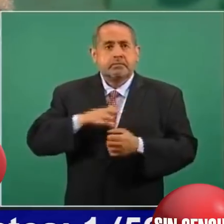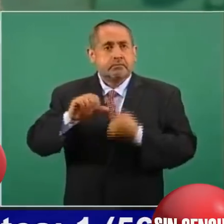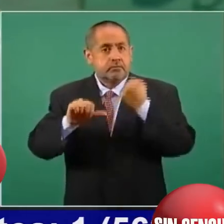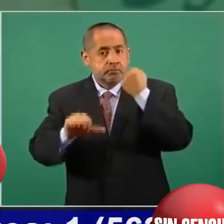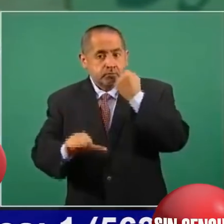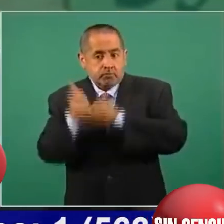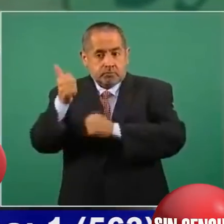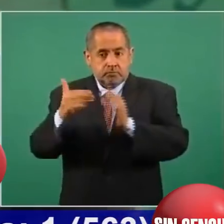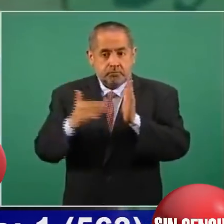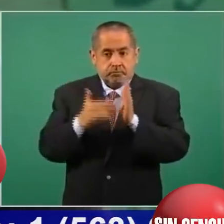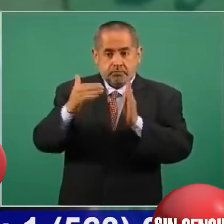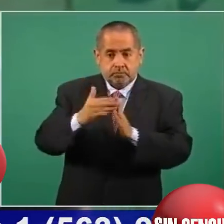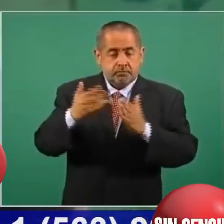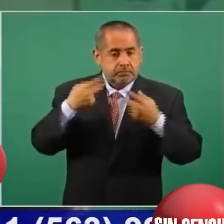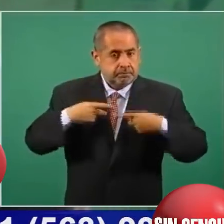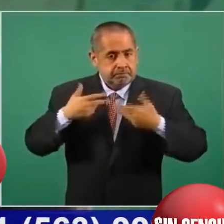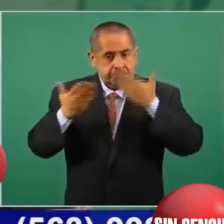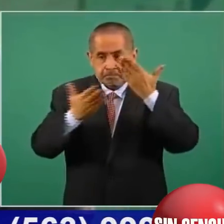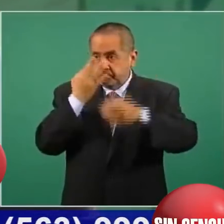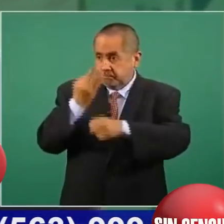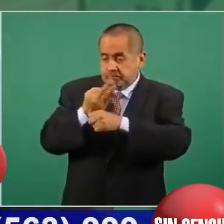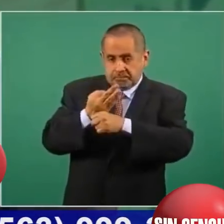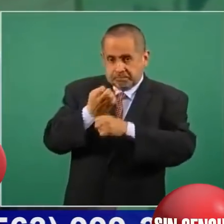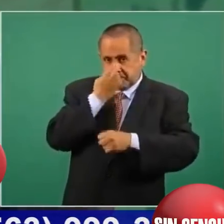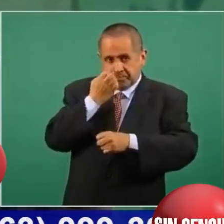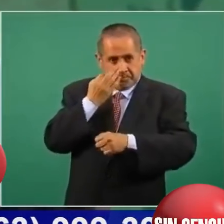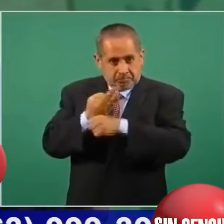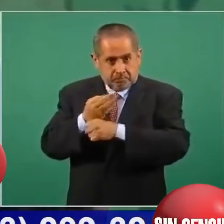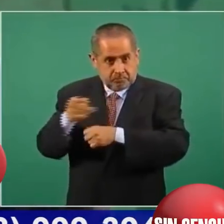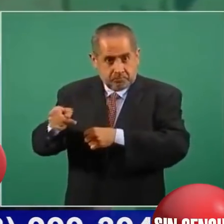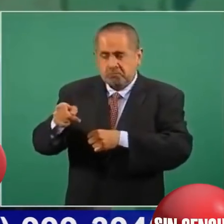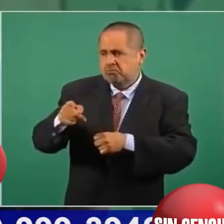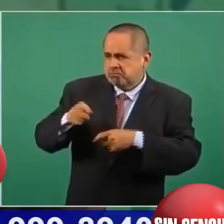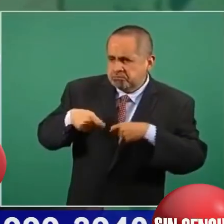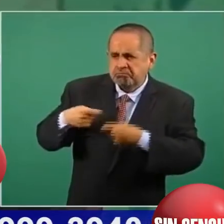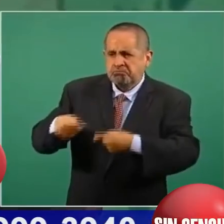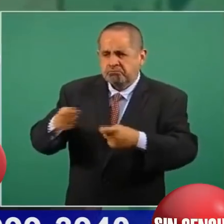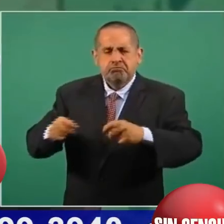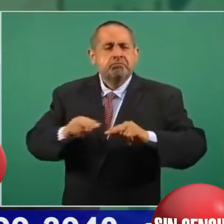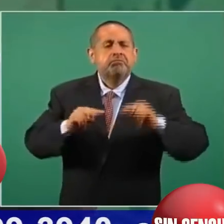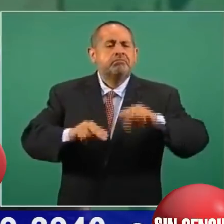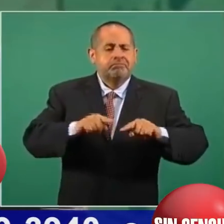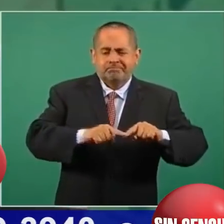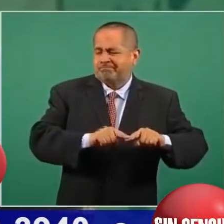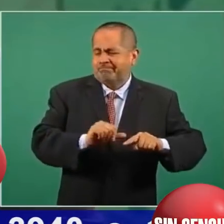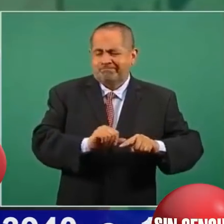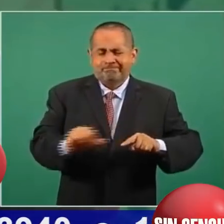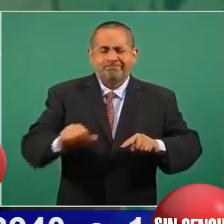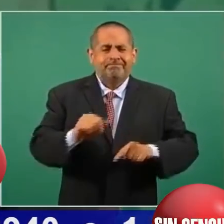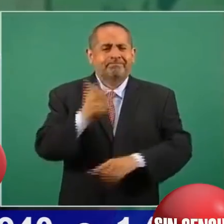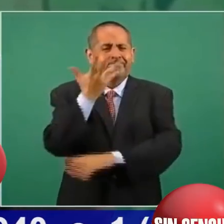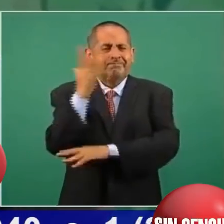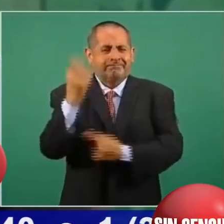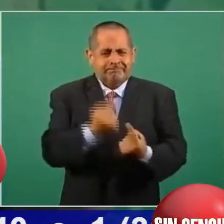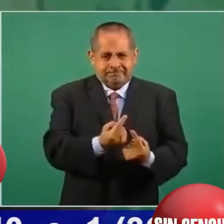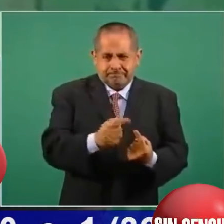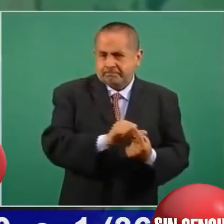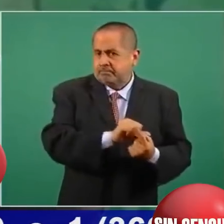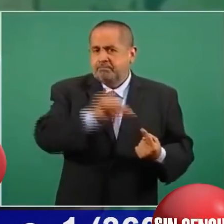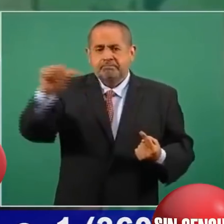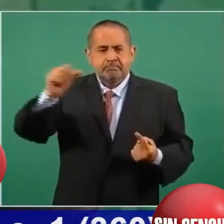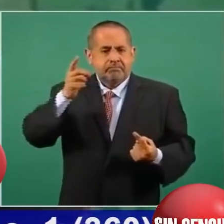de estudiantes de todos los niveles de escolaridad, desde preescolar hasta